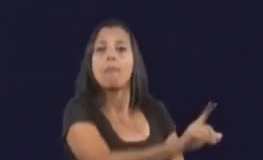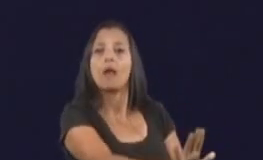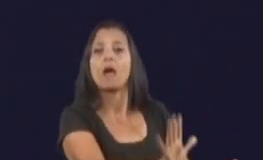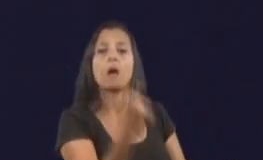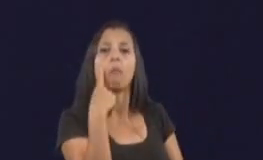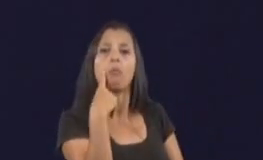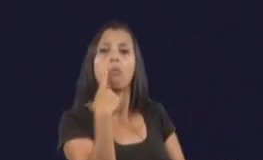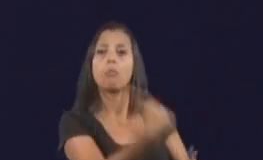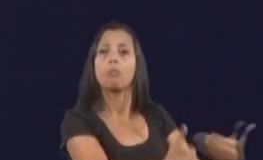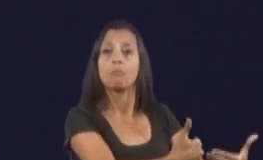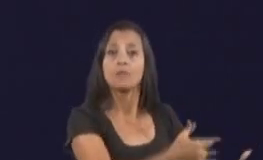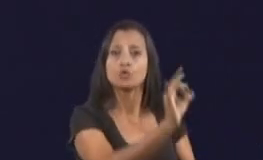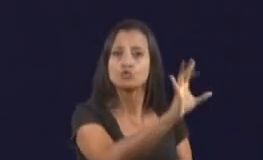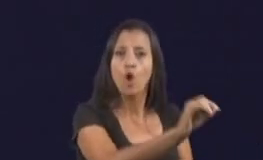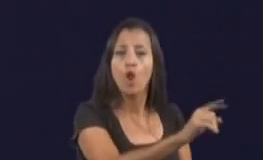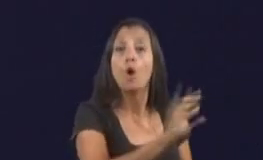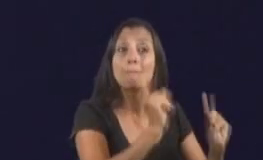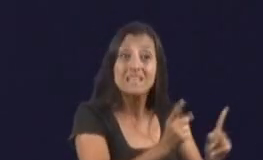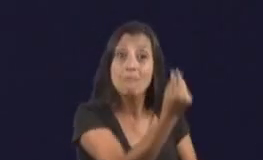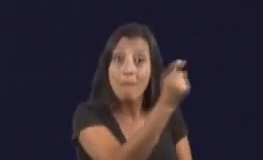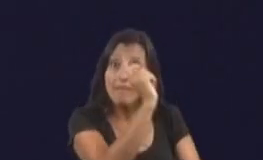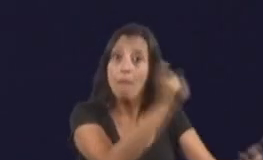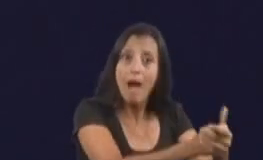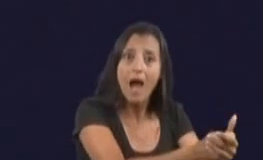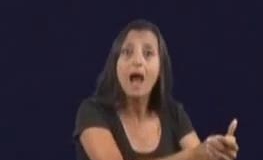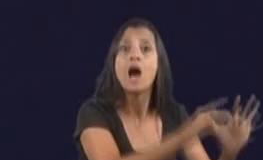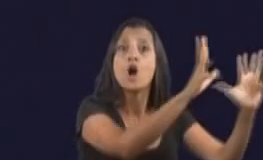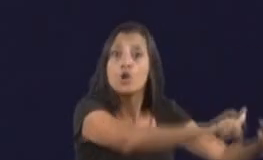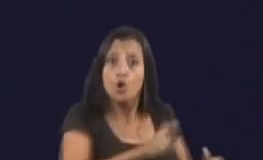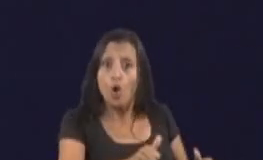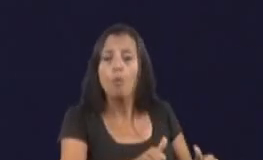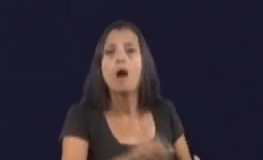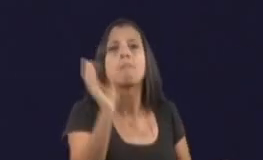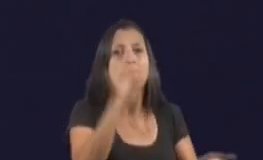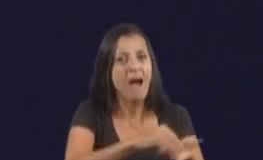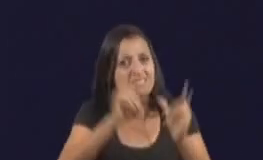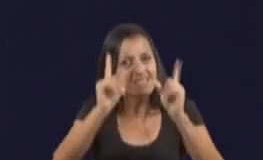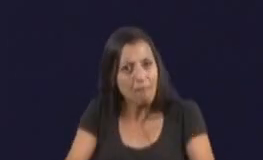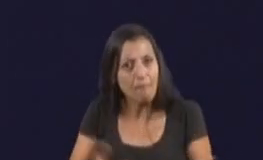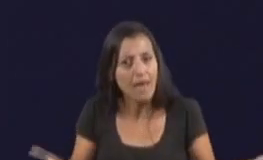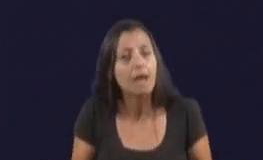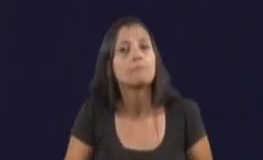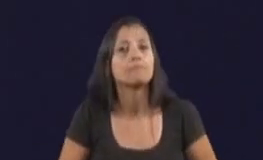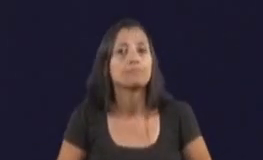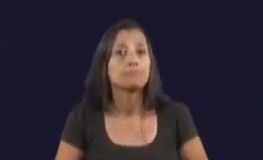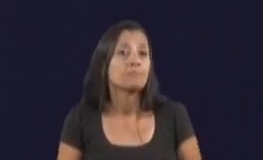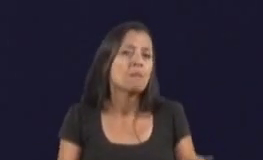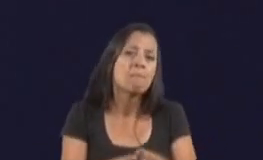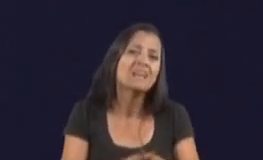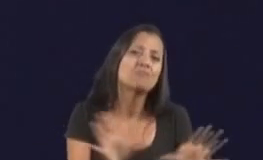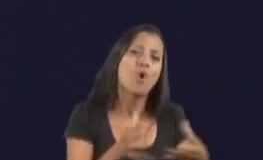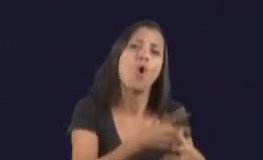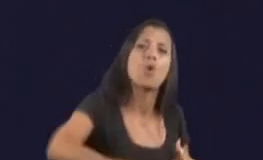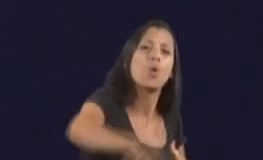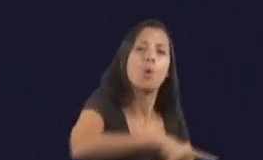no solo que se les sustraía parte de ese monto, sino que además se le vendía los que tenían todo este negocio